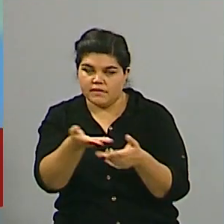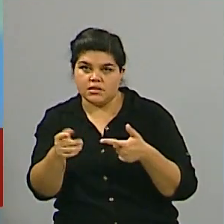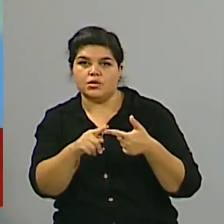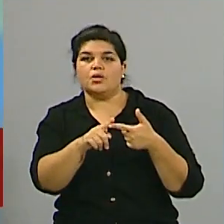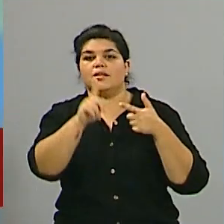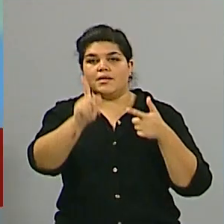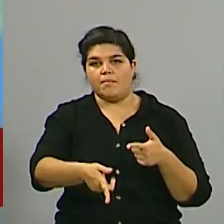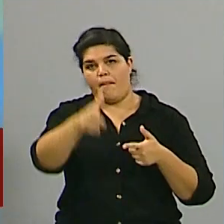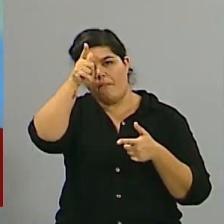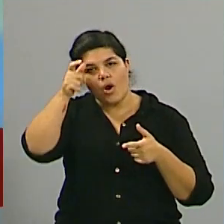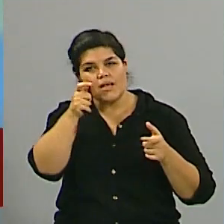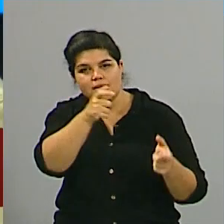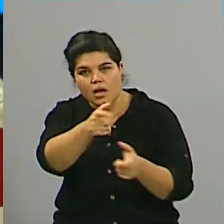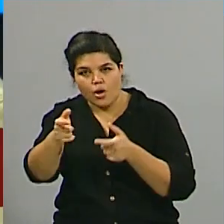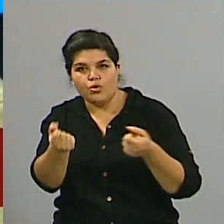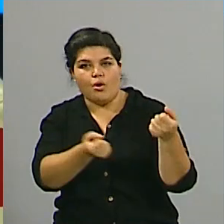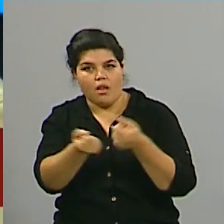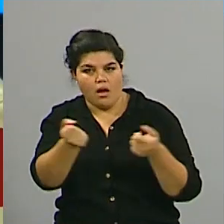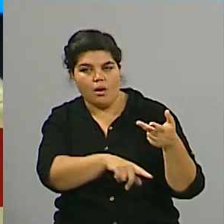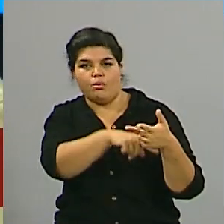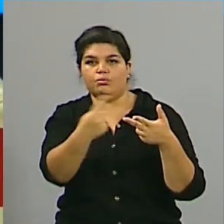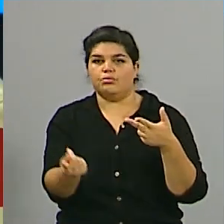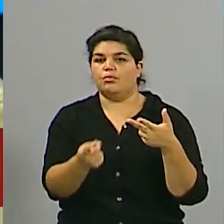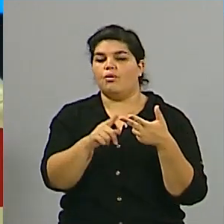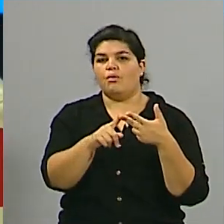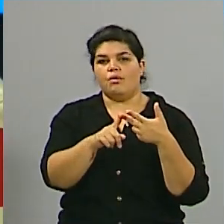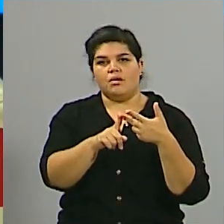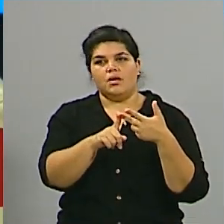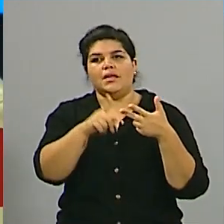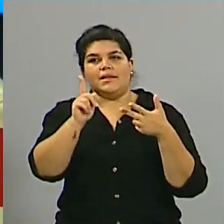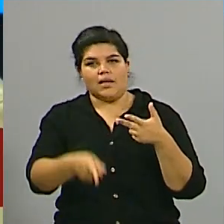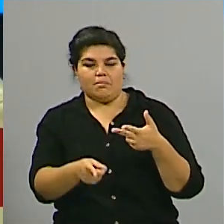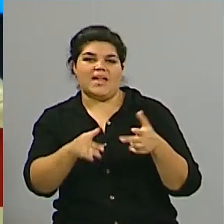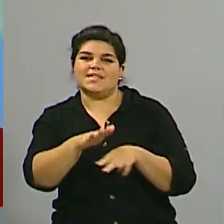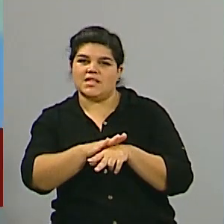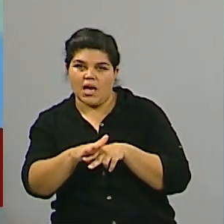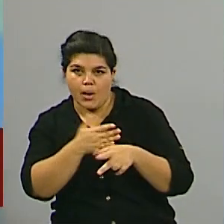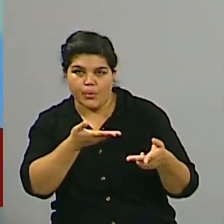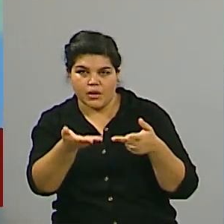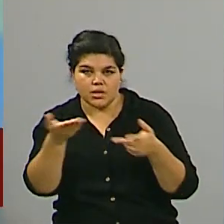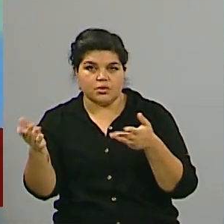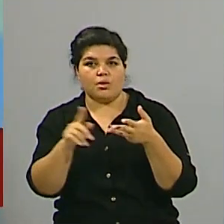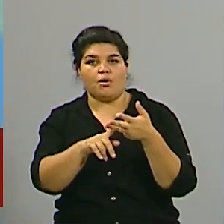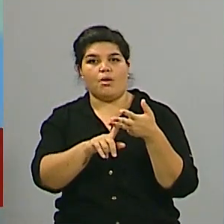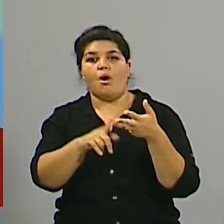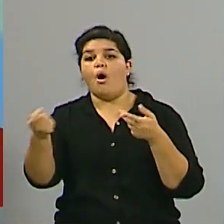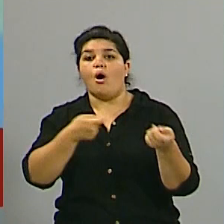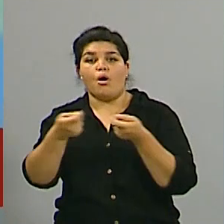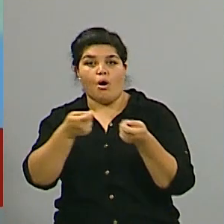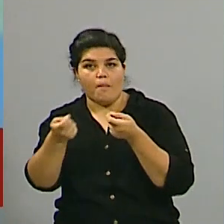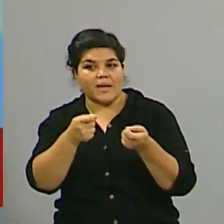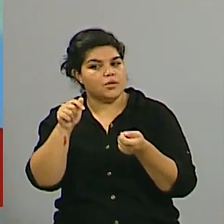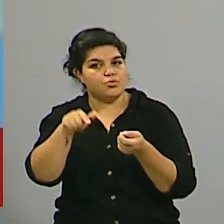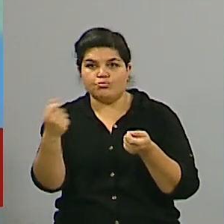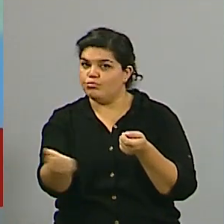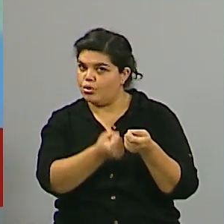muy fuerte en algunos sectores. Insisto, en el comercial, Sí. que es importantísimo.